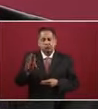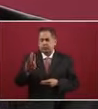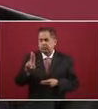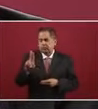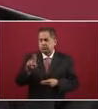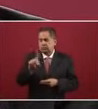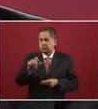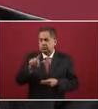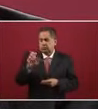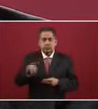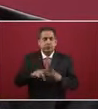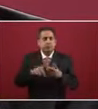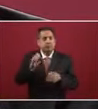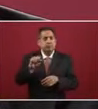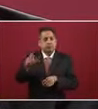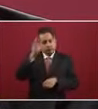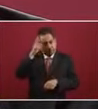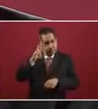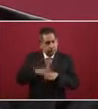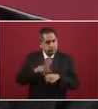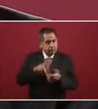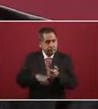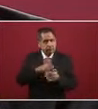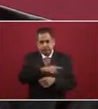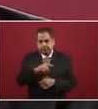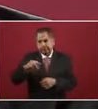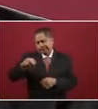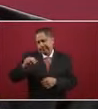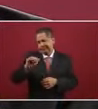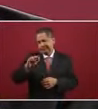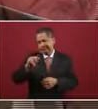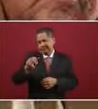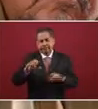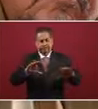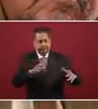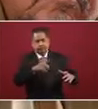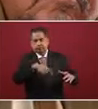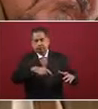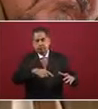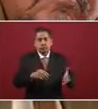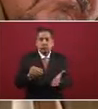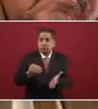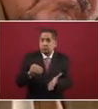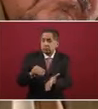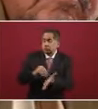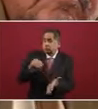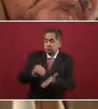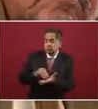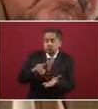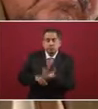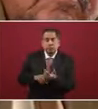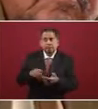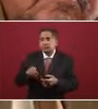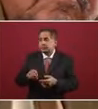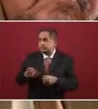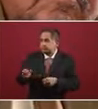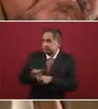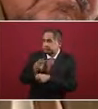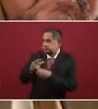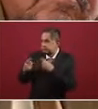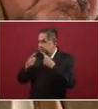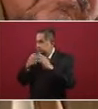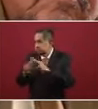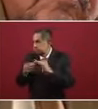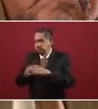Musalem, subdirector de comunicación de Nacional Financiera. Esos señores siguen reportando todo lo que pasa